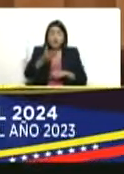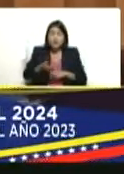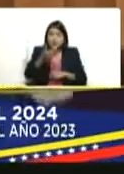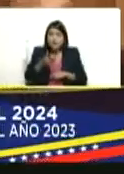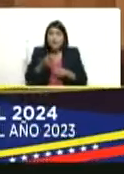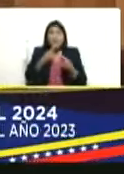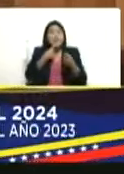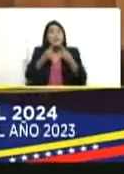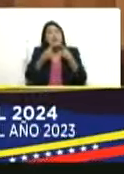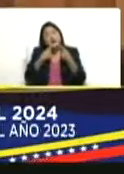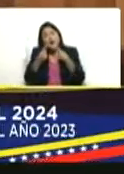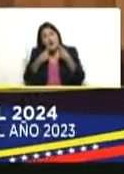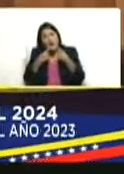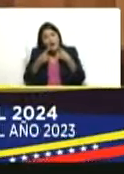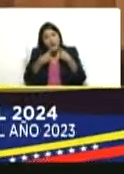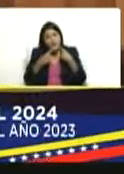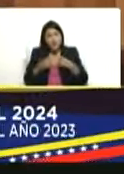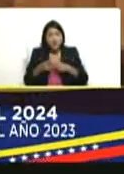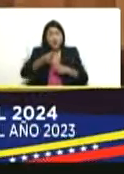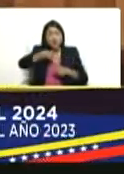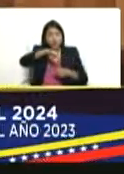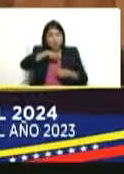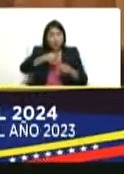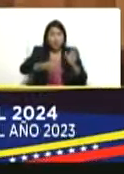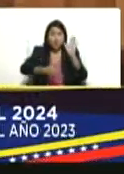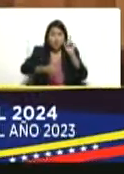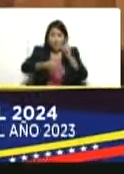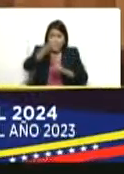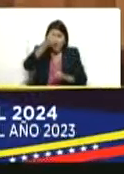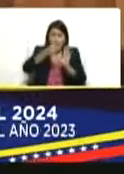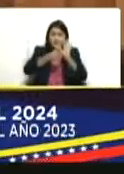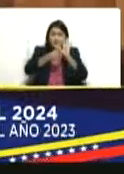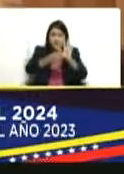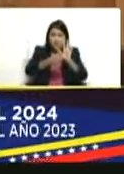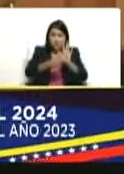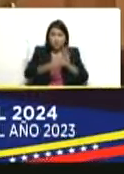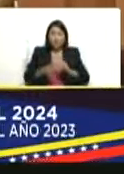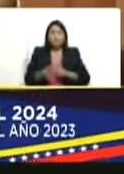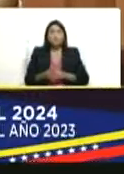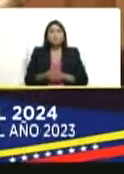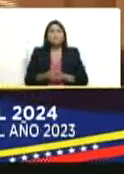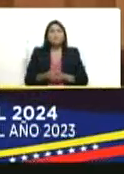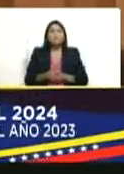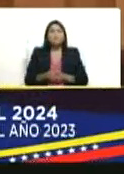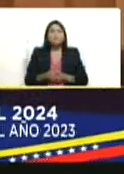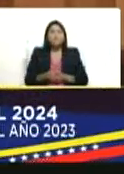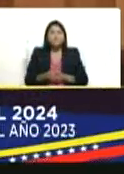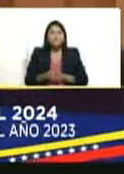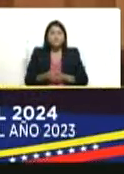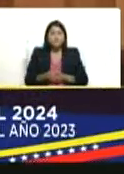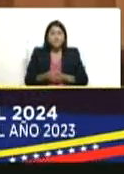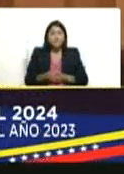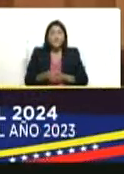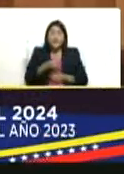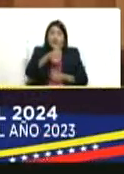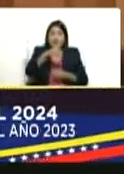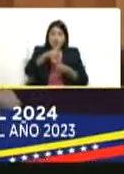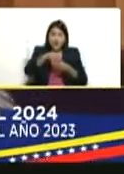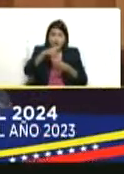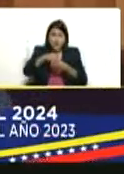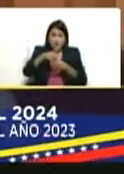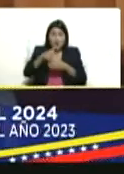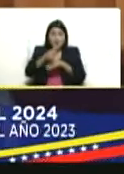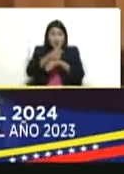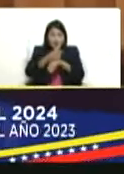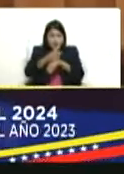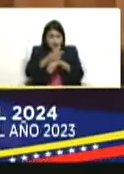para que se incorporaran, como lo logramos incorporar, casi todos los sectores políticos de la oposición en las elecciones de